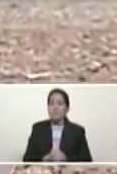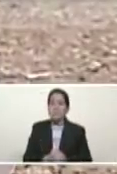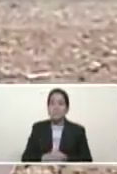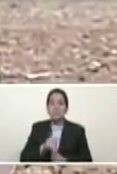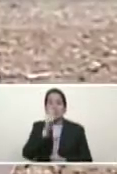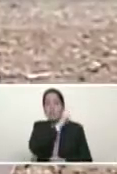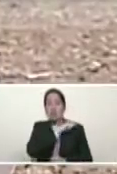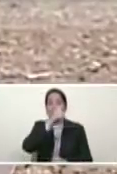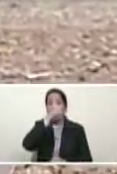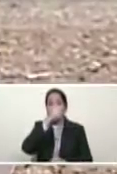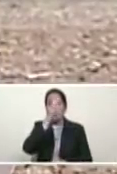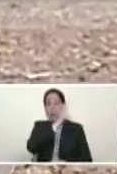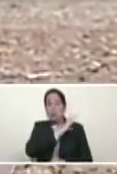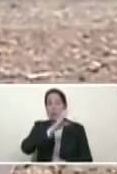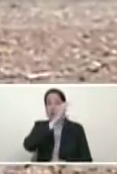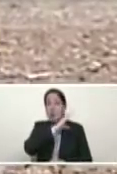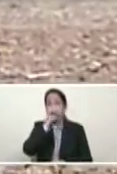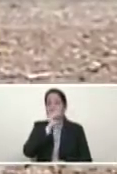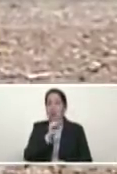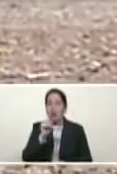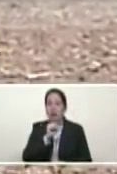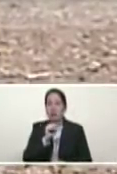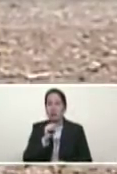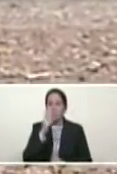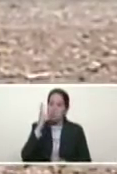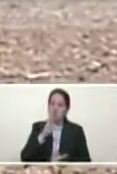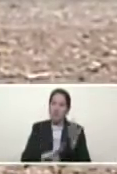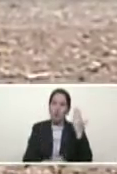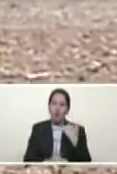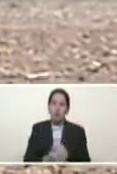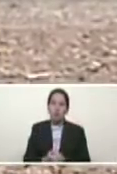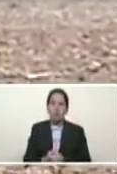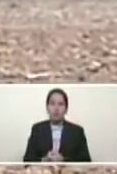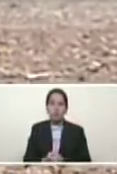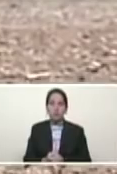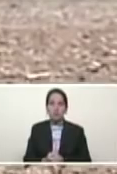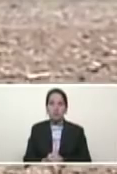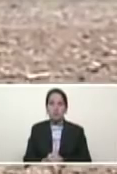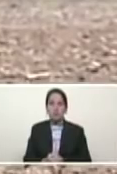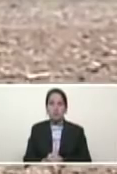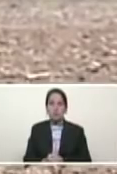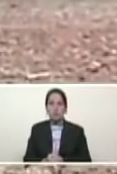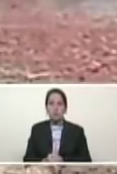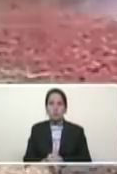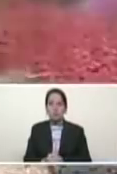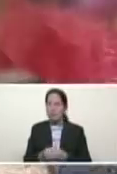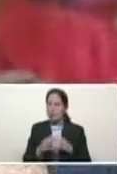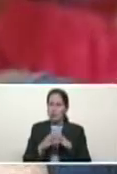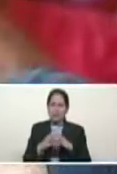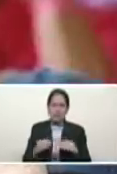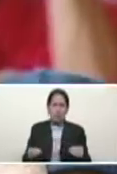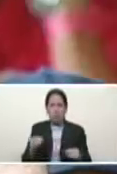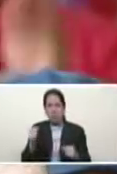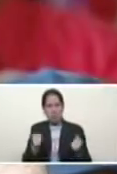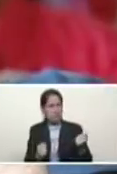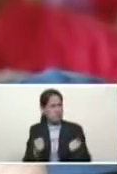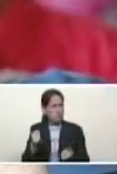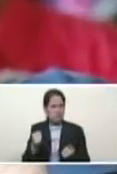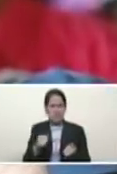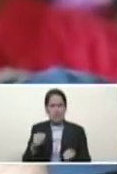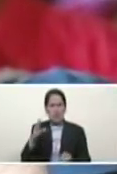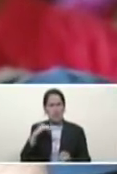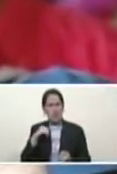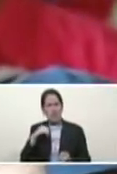capitanes, sargentos y la fuerza, los comandos de fuerzas especiales del SEBIN se